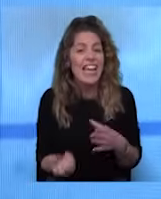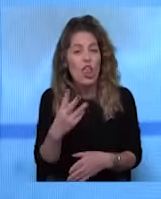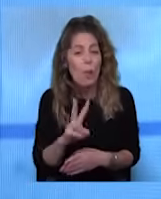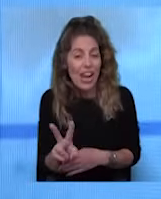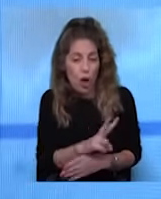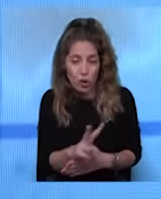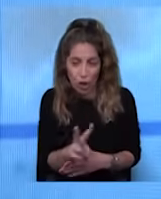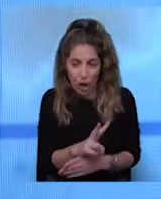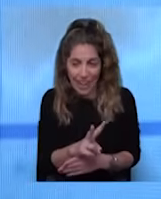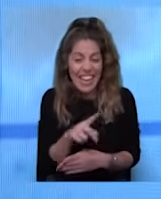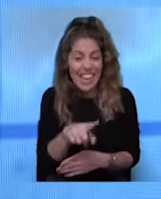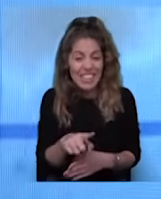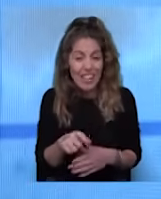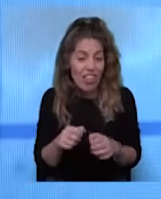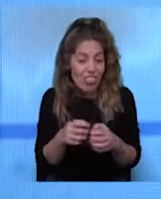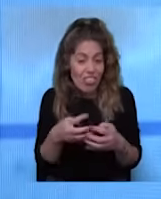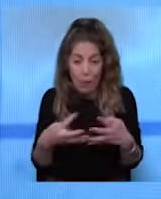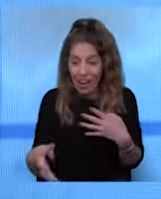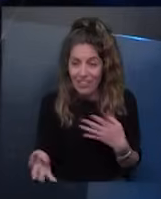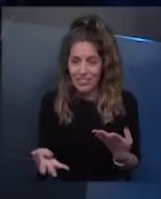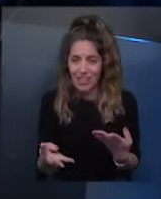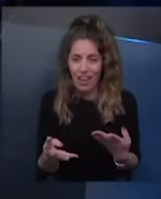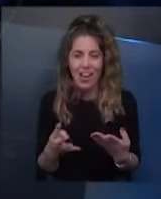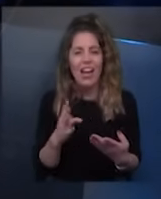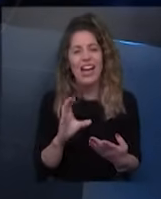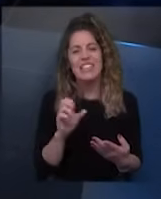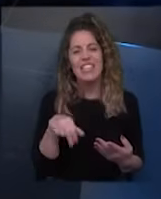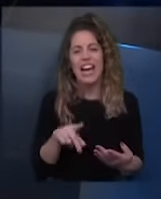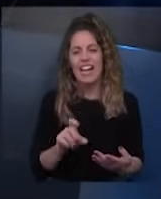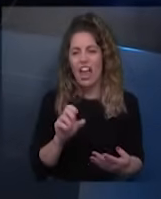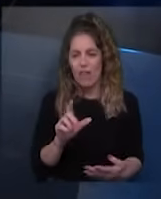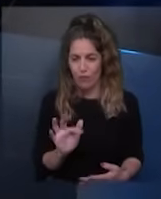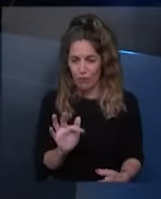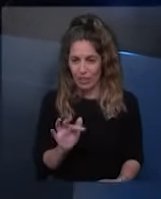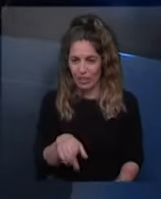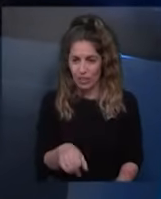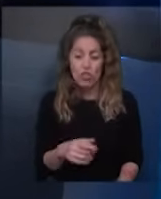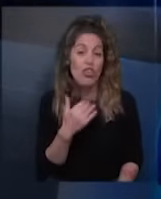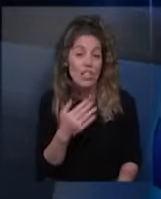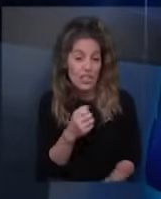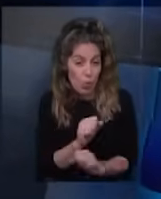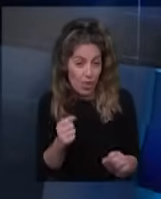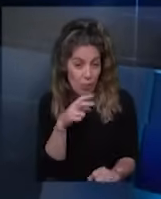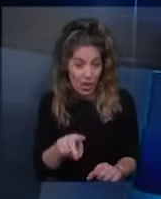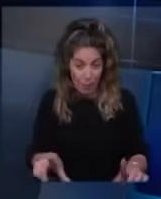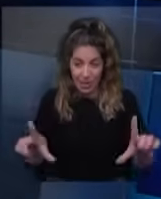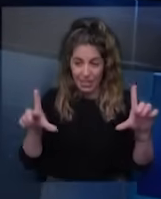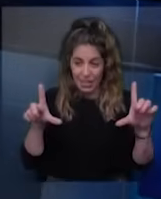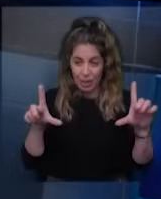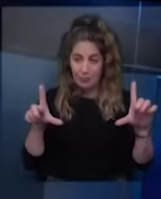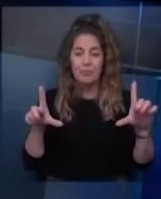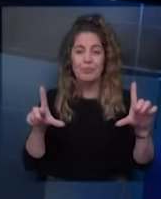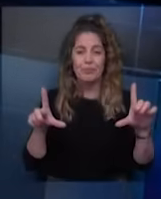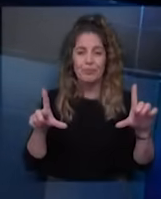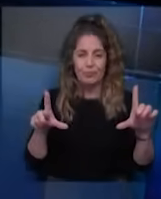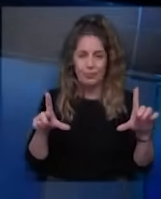auditar esa transparencia que es la cen cft verdad es verdad entonces no sé si eh se puede poner en pantalla alguna